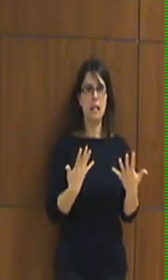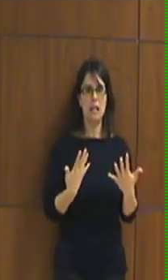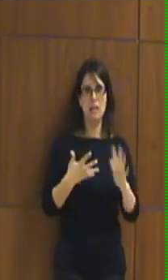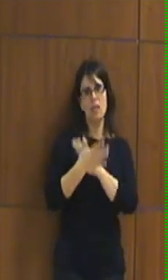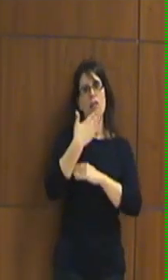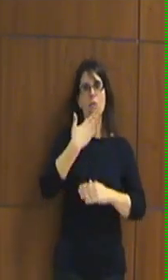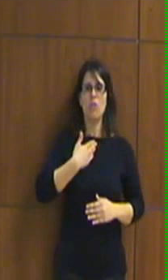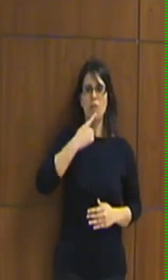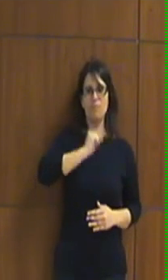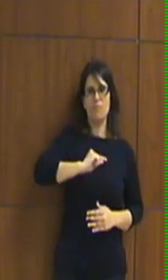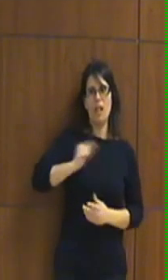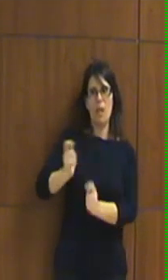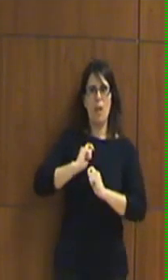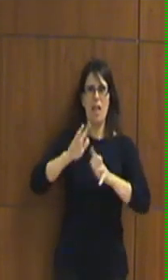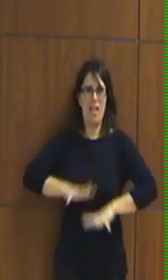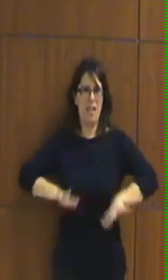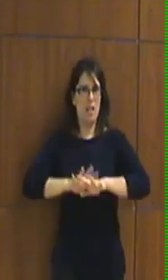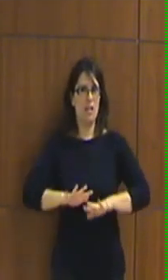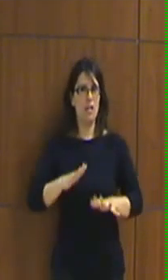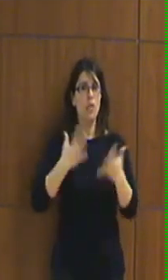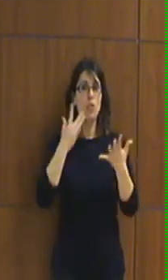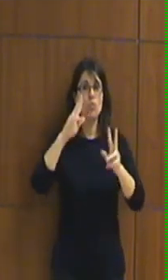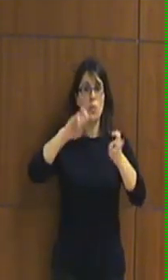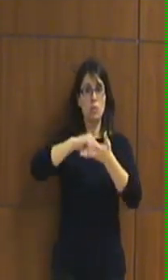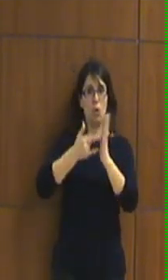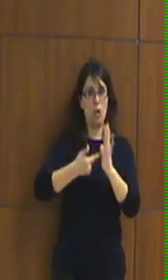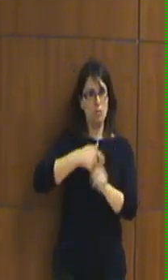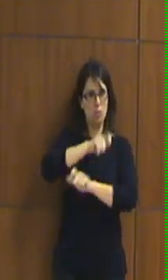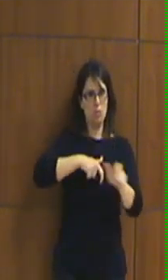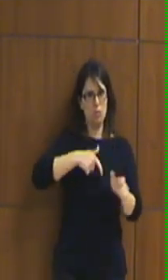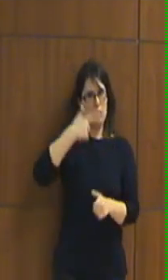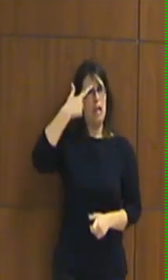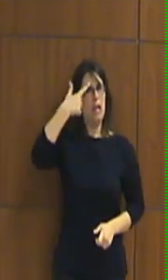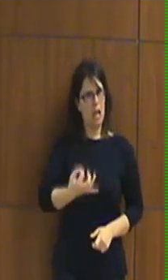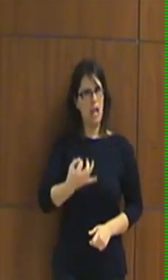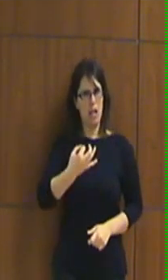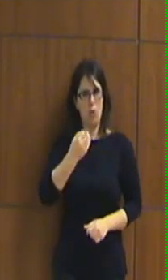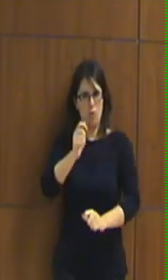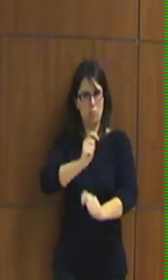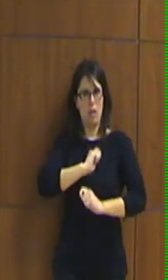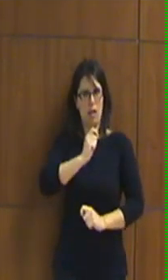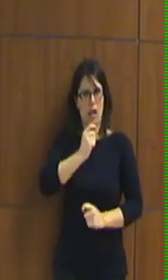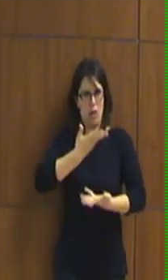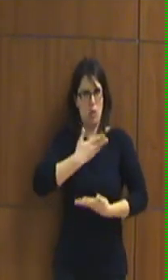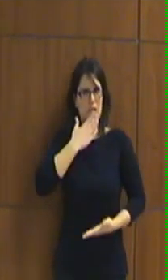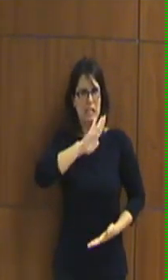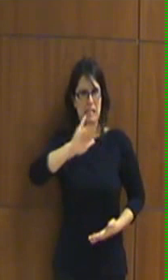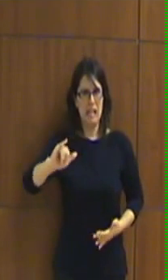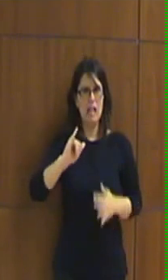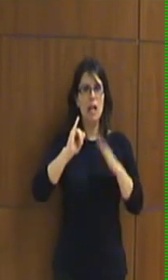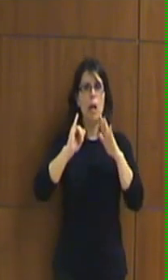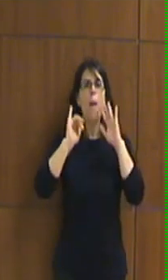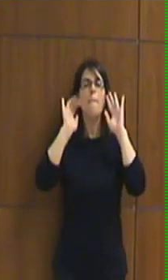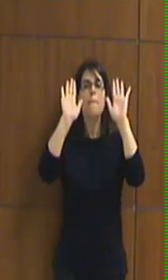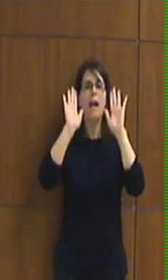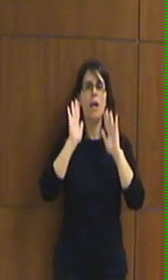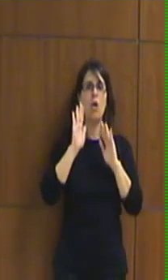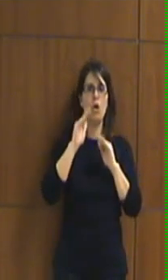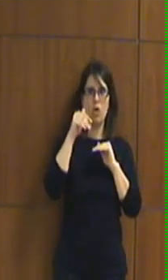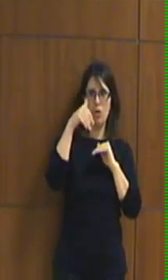Entonces, las nuevas tecnologías, yo creo que la gente cree en ellas, pero en la casa de enfrente, no en su